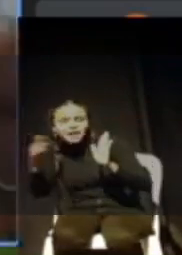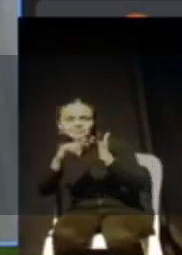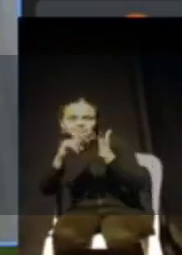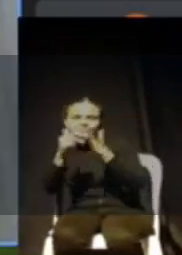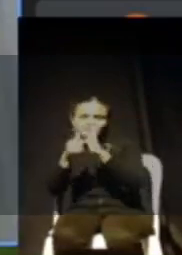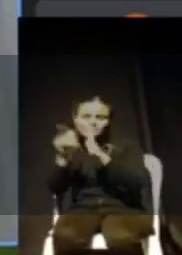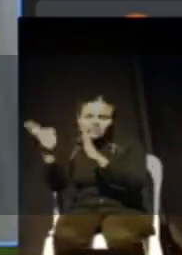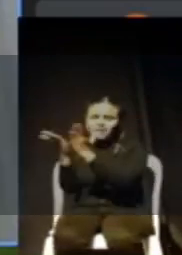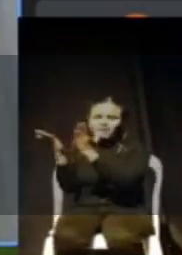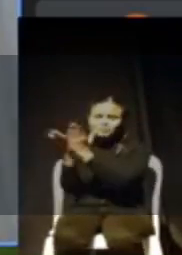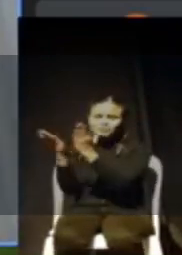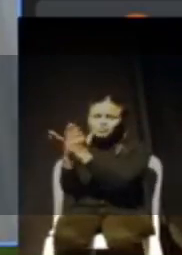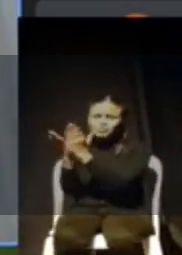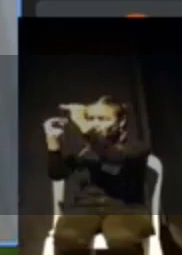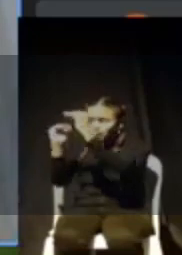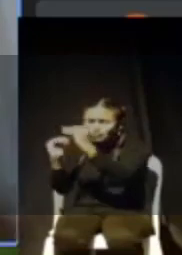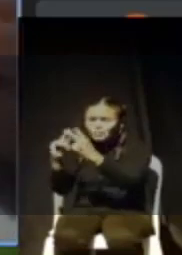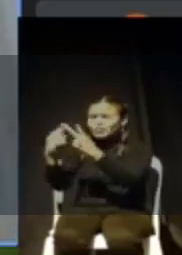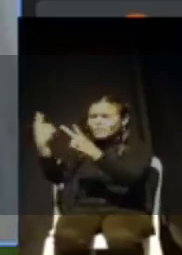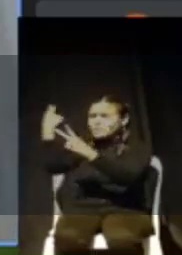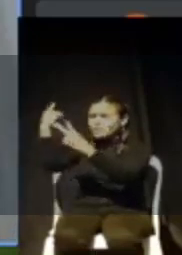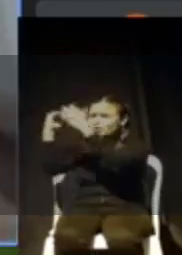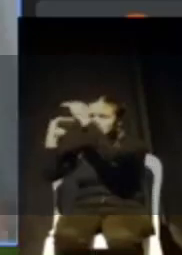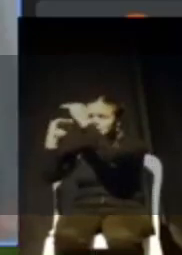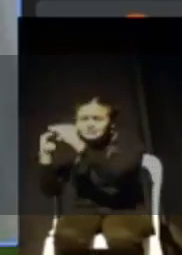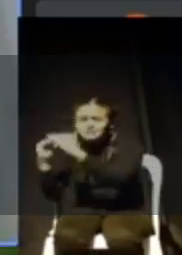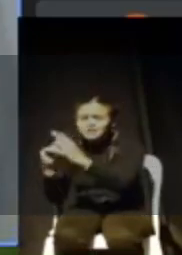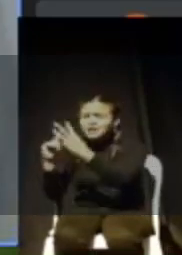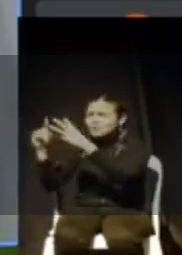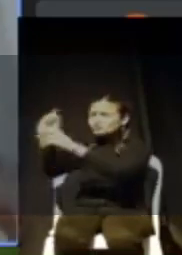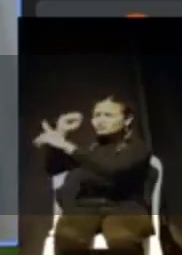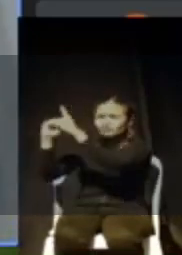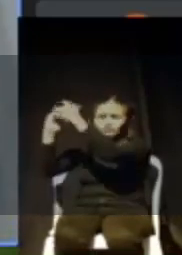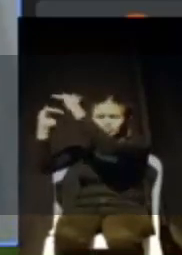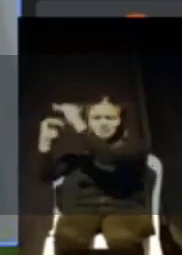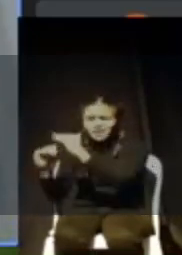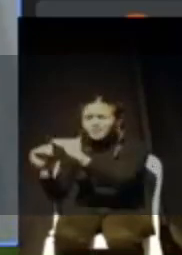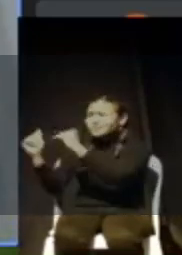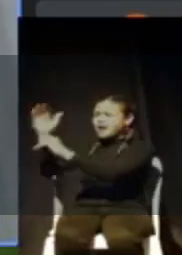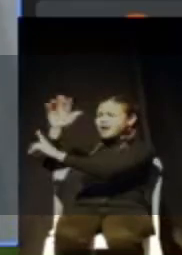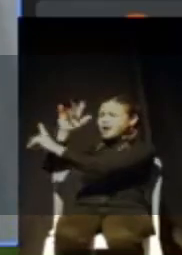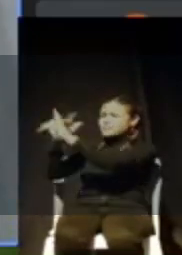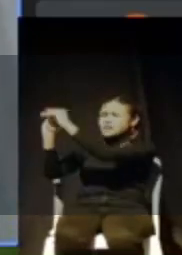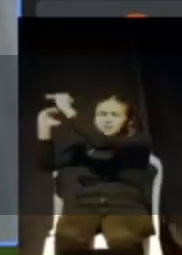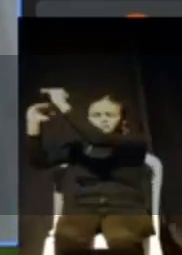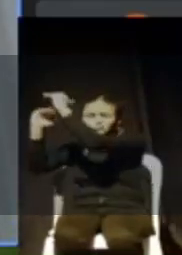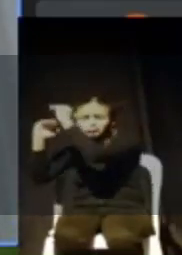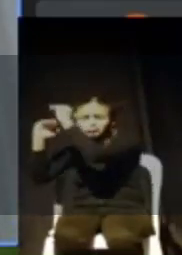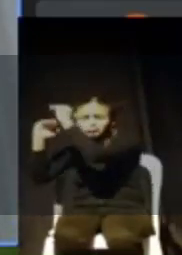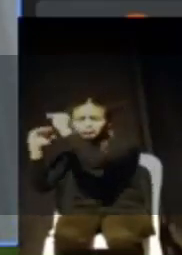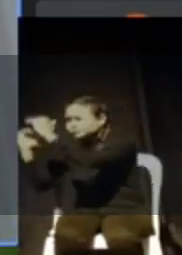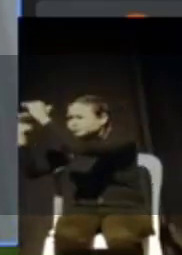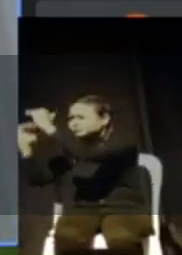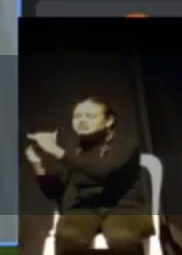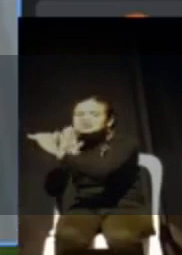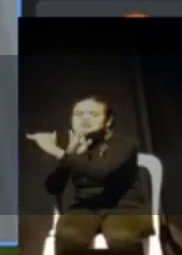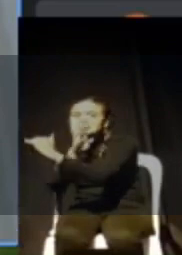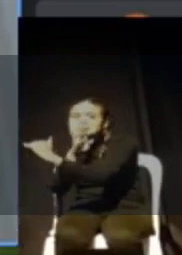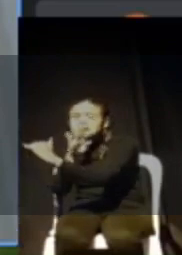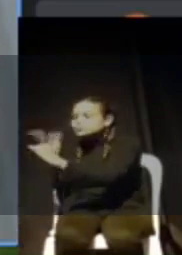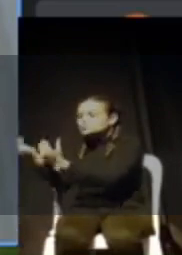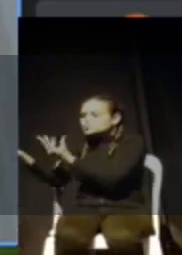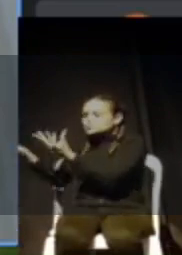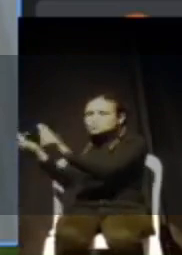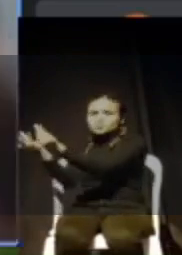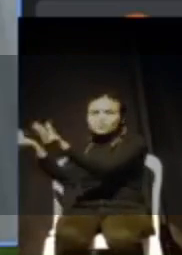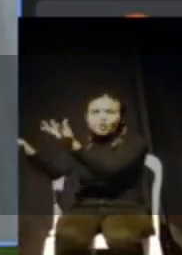educativas, económicas, políticas, culturales, sociales y ambientales construidas por grupos inspirados por la ideología de la